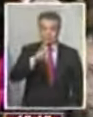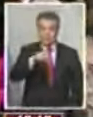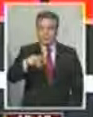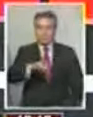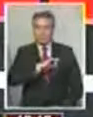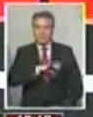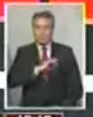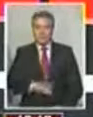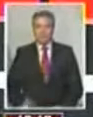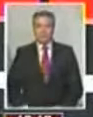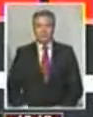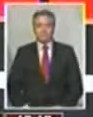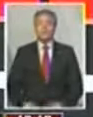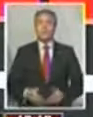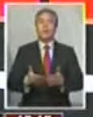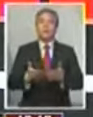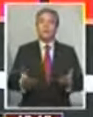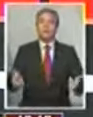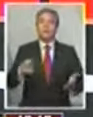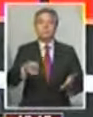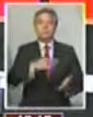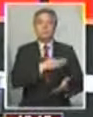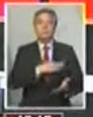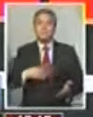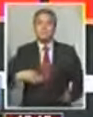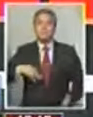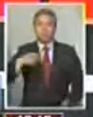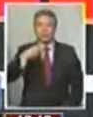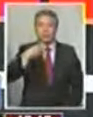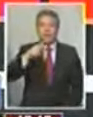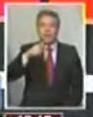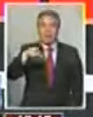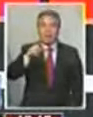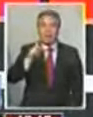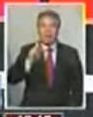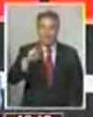Bueno, y el ministro de Hacienda, Alberto Arenas, volvió a destacar la importancia de